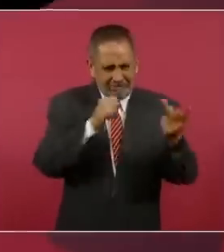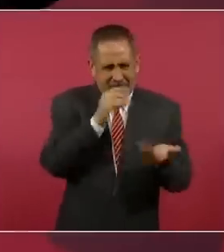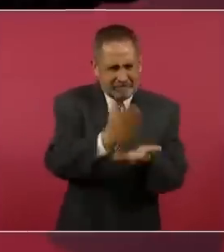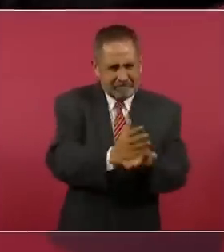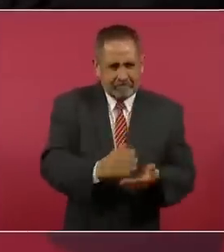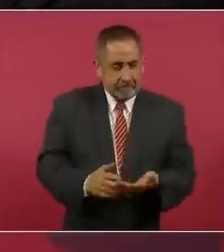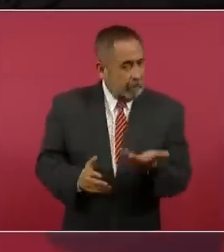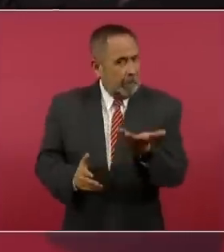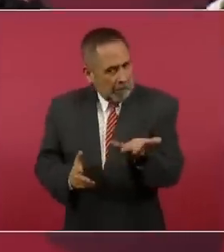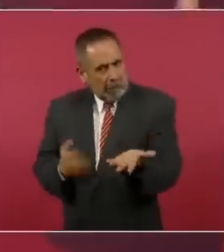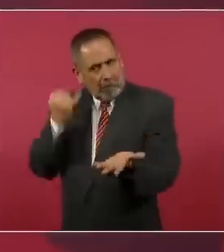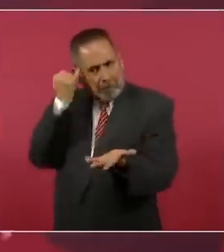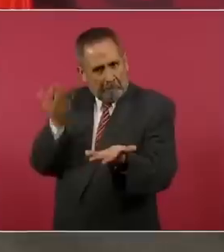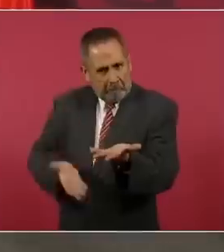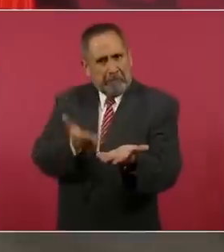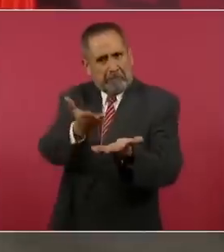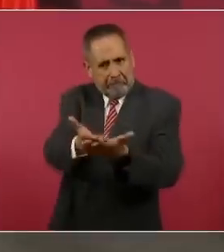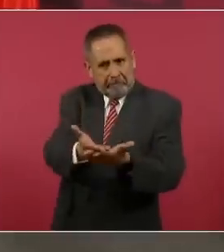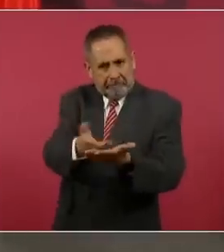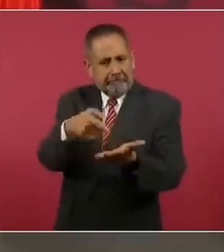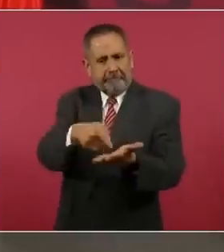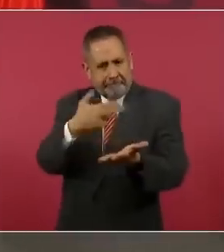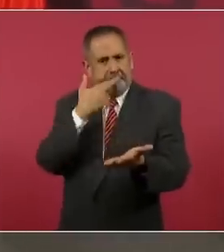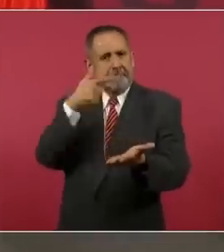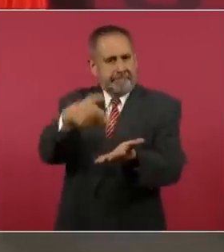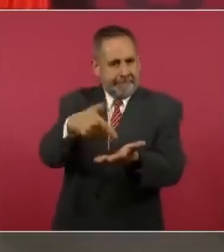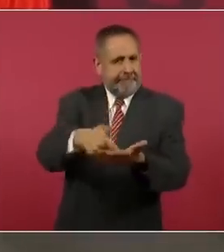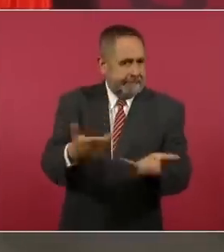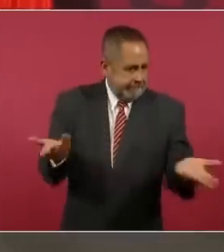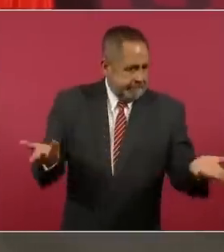Esa es una buena iniciativa